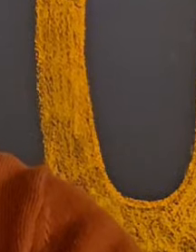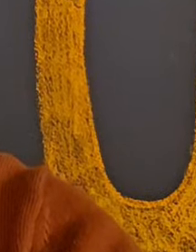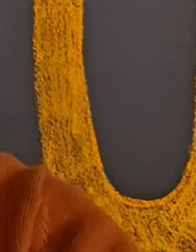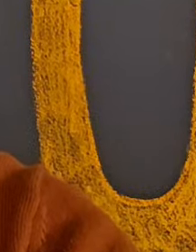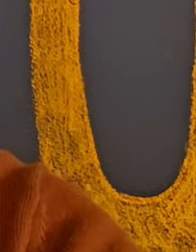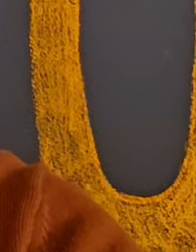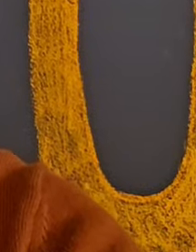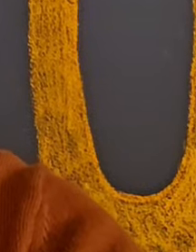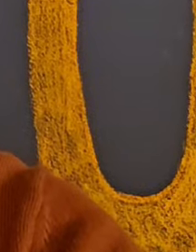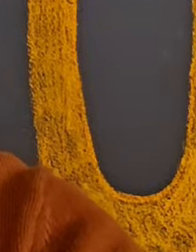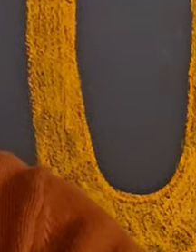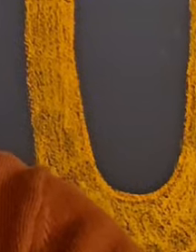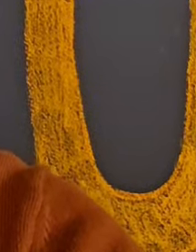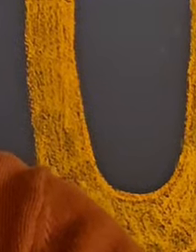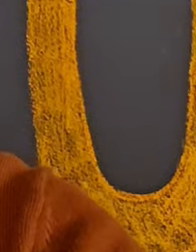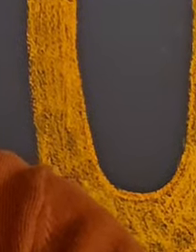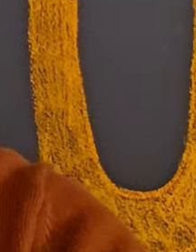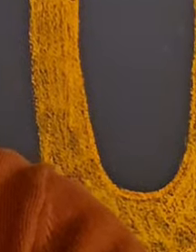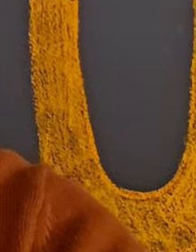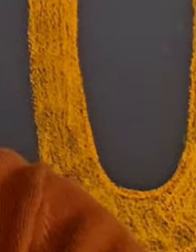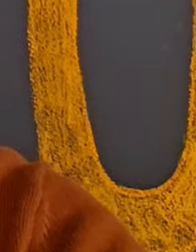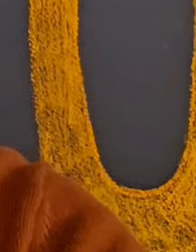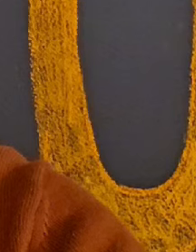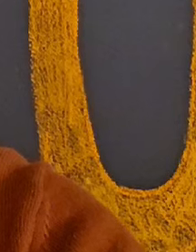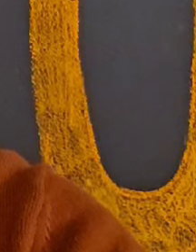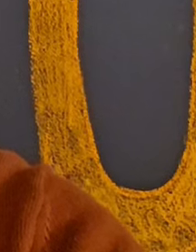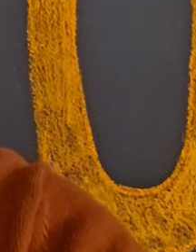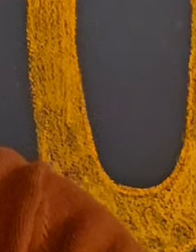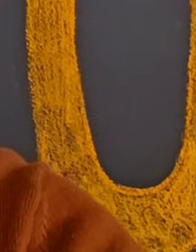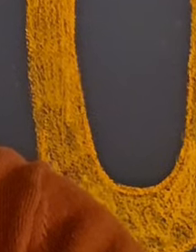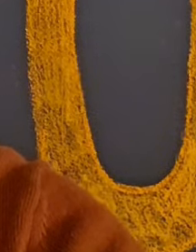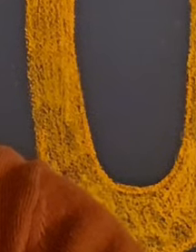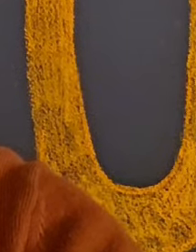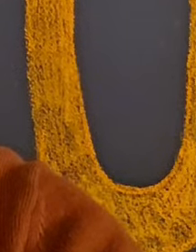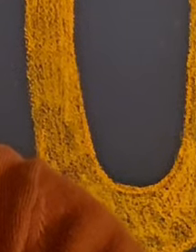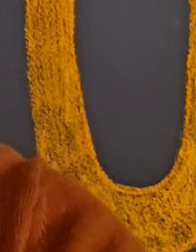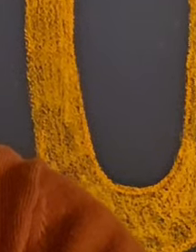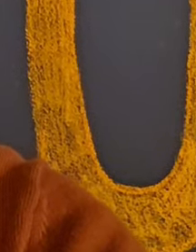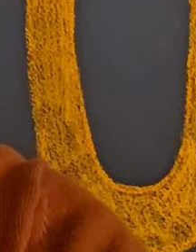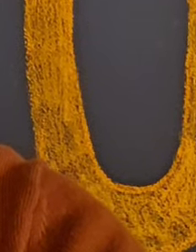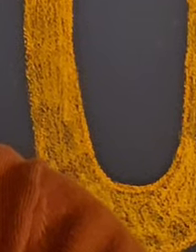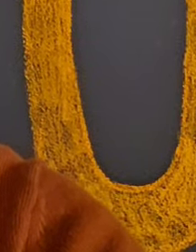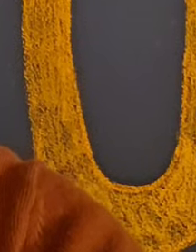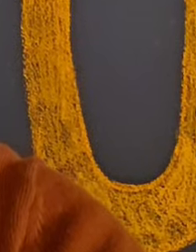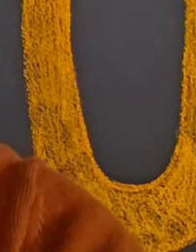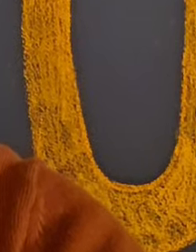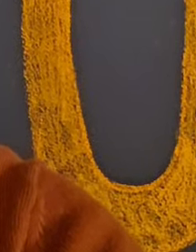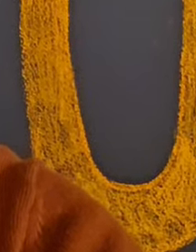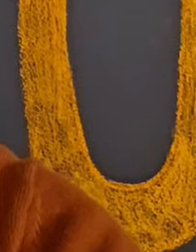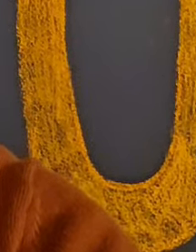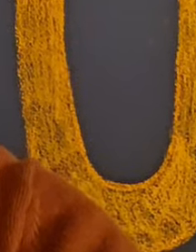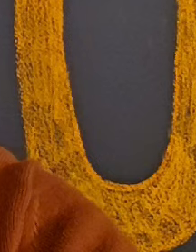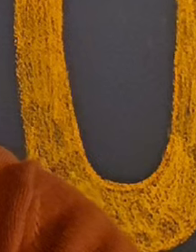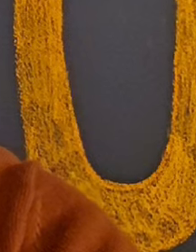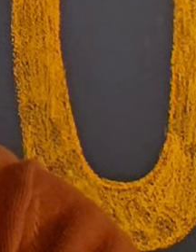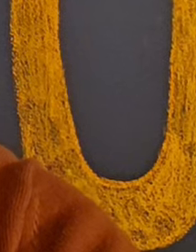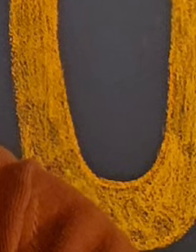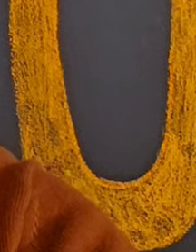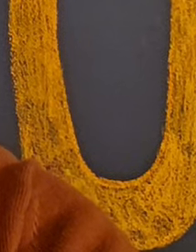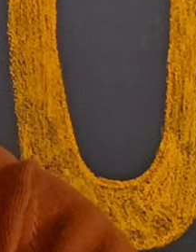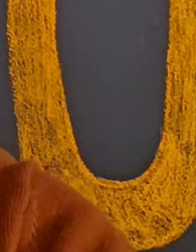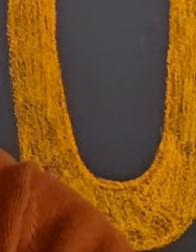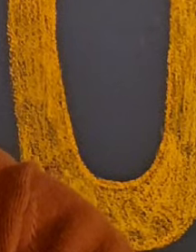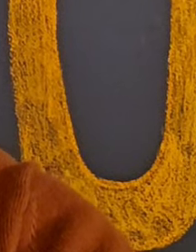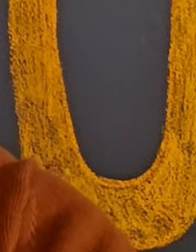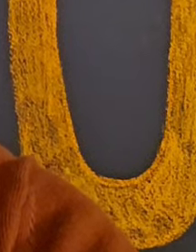¿Qué tal? Les habla Jorge Armando Rocha. Dice el presidente López Obrador que es válida una mentira piadosa ante quienes quieren comprar el voto. Ya sabemos